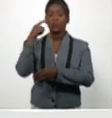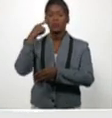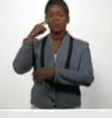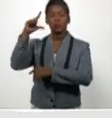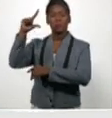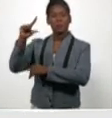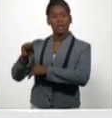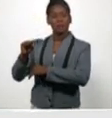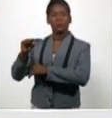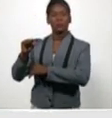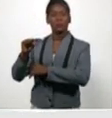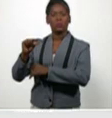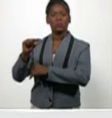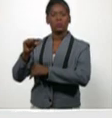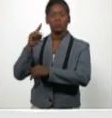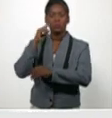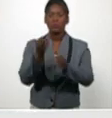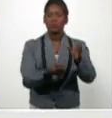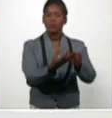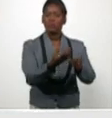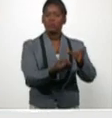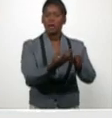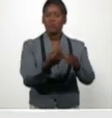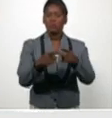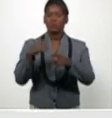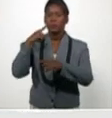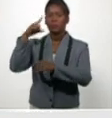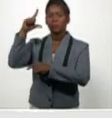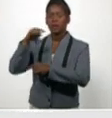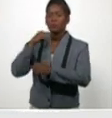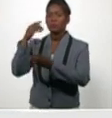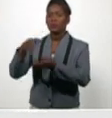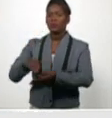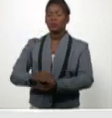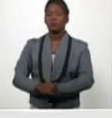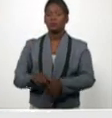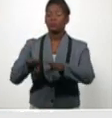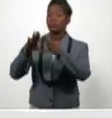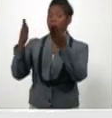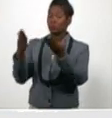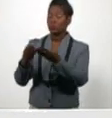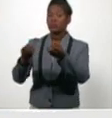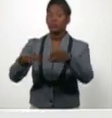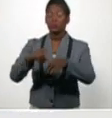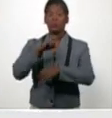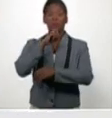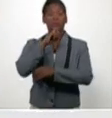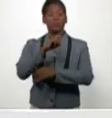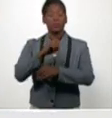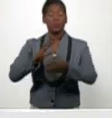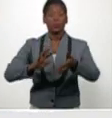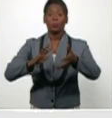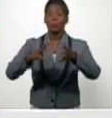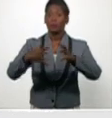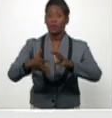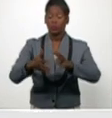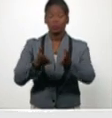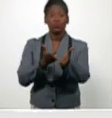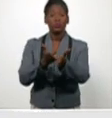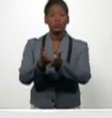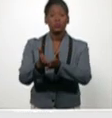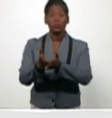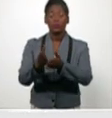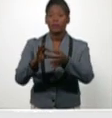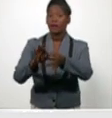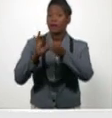no es entre los que están entre los 5 primeros. Esa es la situación del mundo, esta es la situación de Cuba, compleja todavía, pero